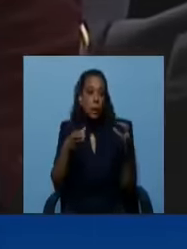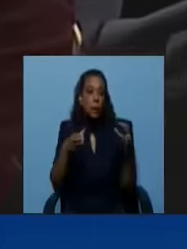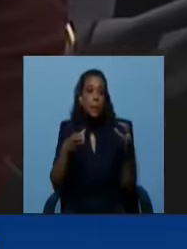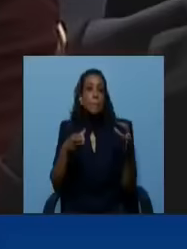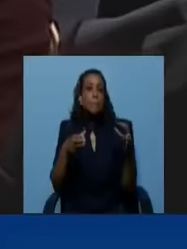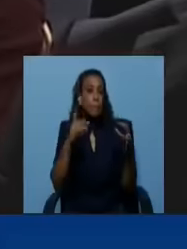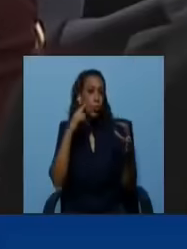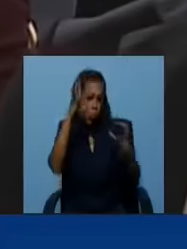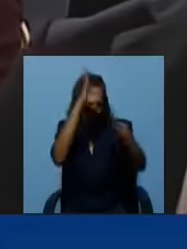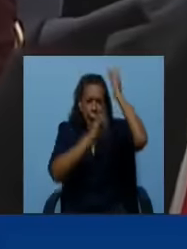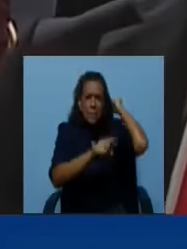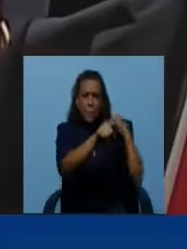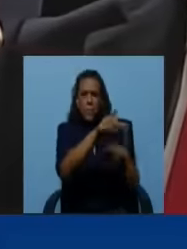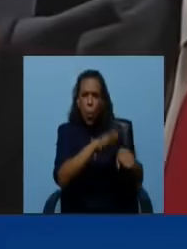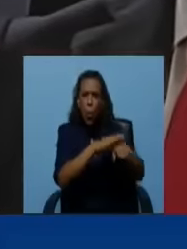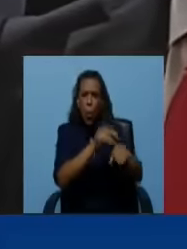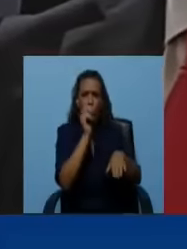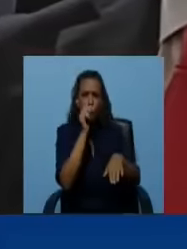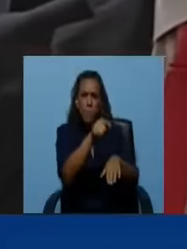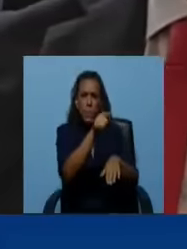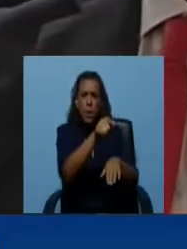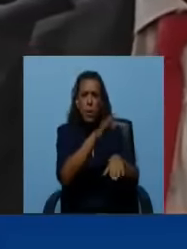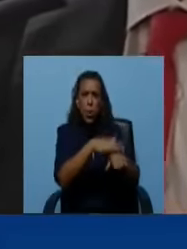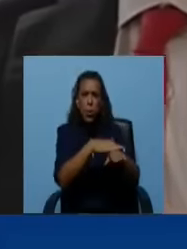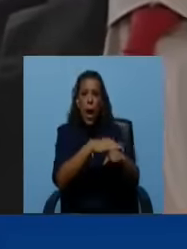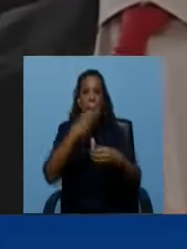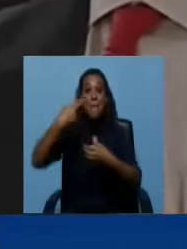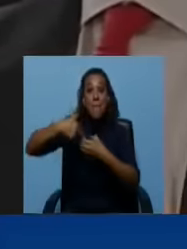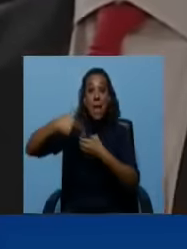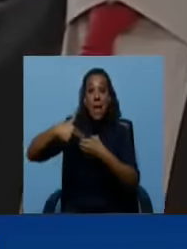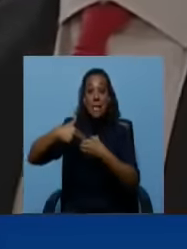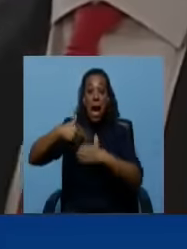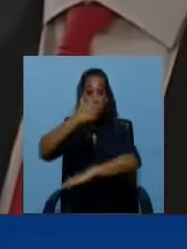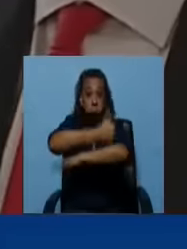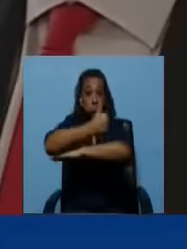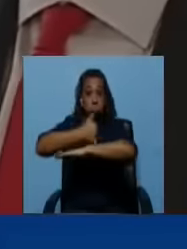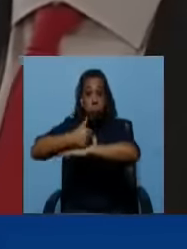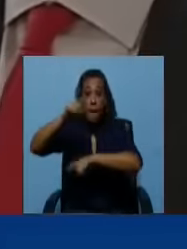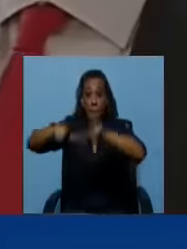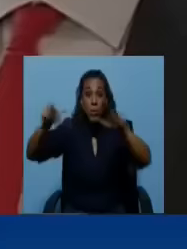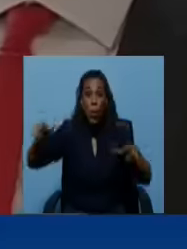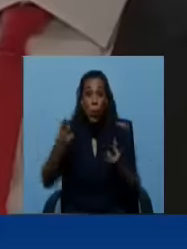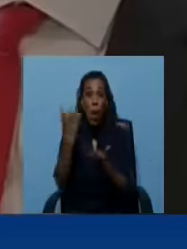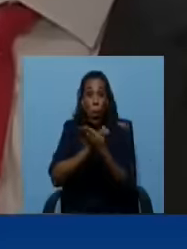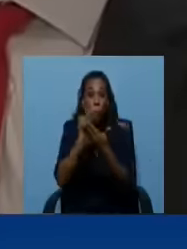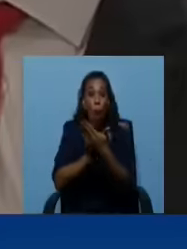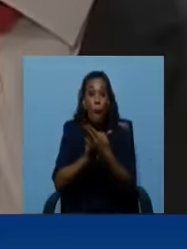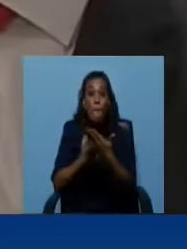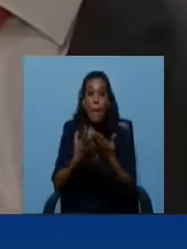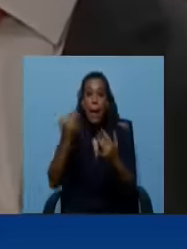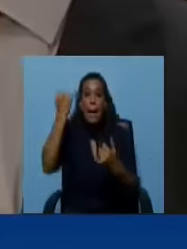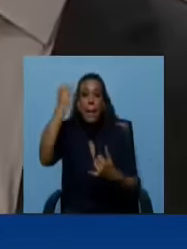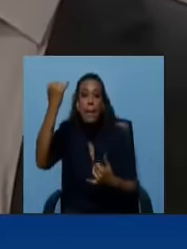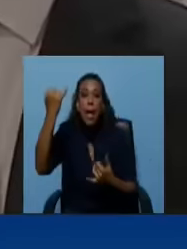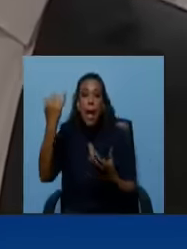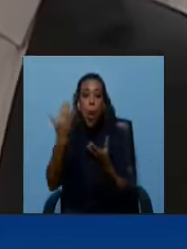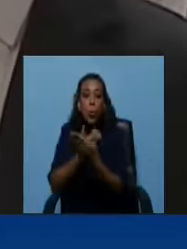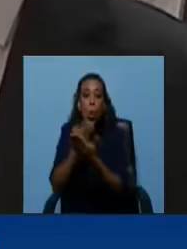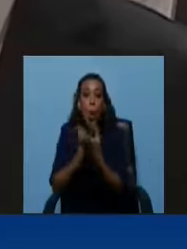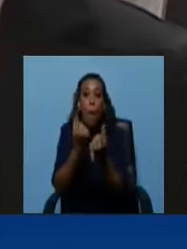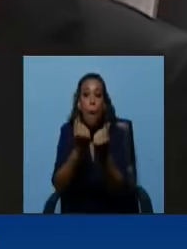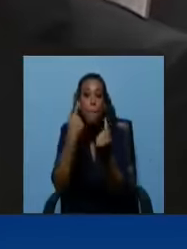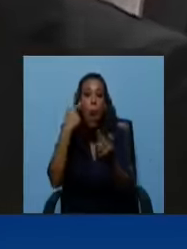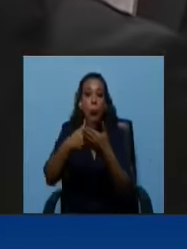Tú eras canciller en PDVSA con los actores económicos y yo lancé la idea de una agenda